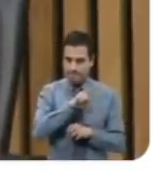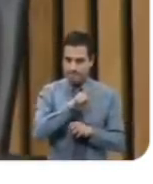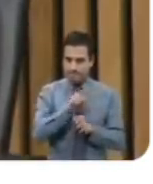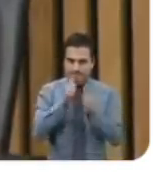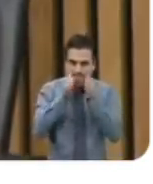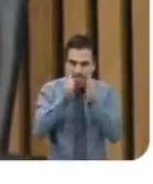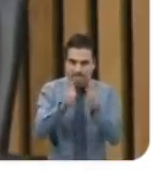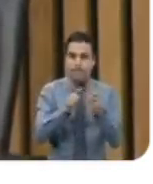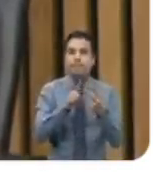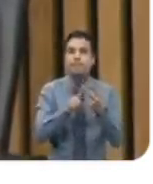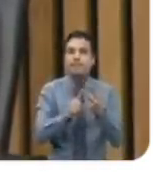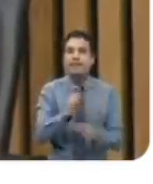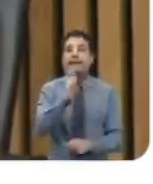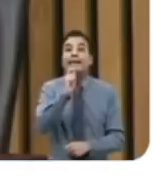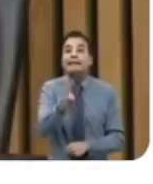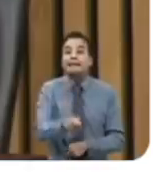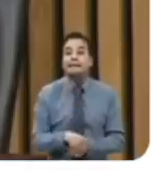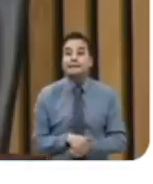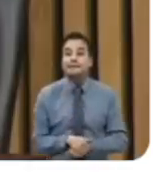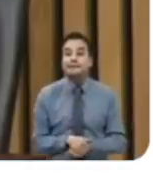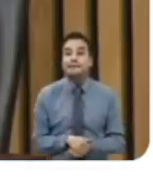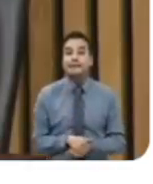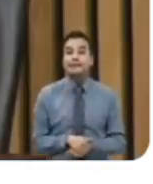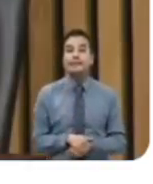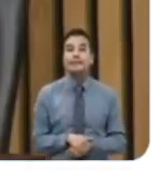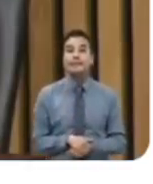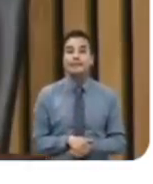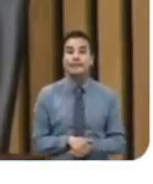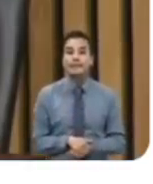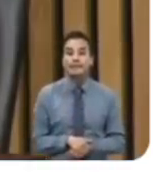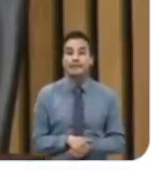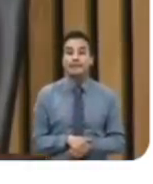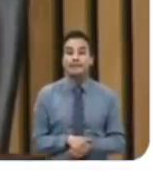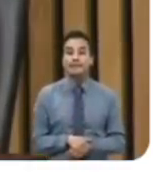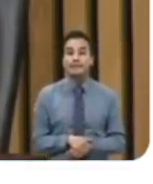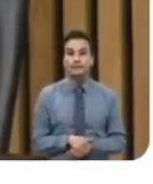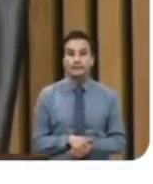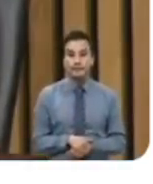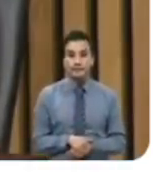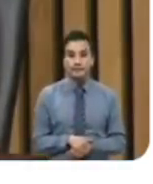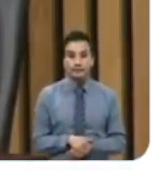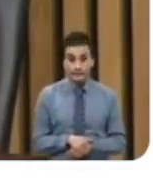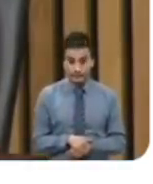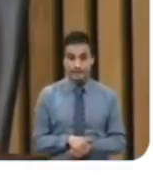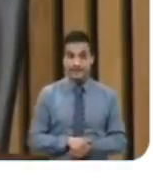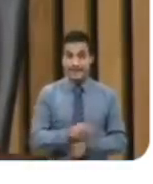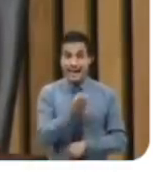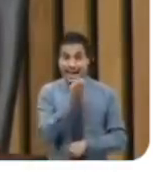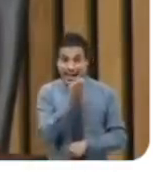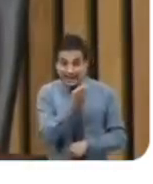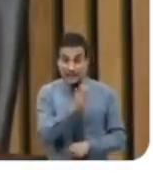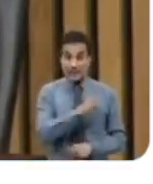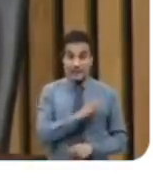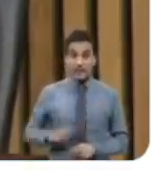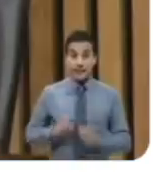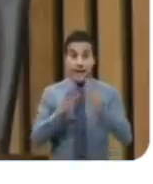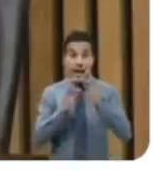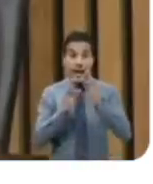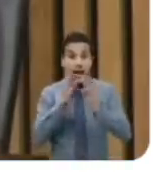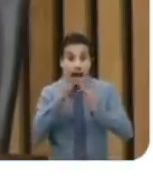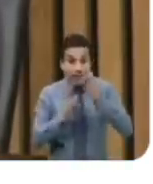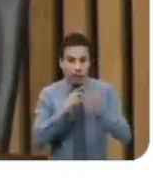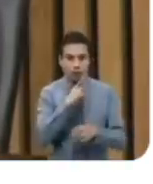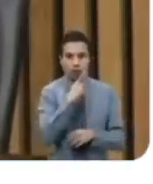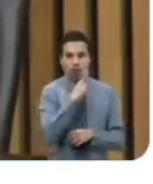la que implica que el costo que le están imputando a esa campaña realizada por mariana rodríguez